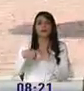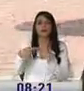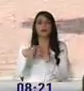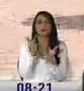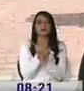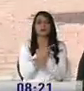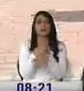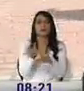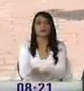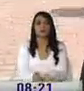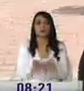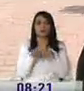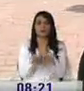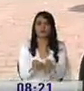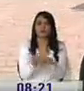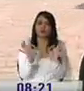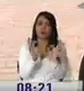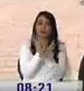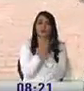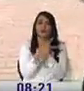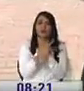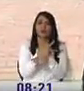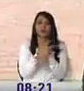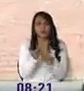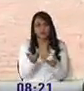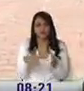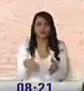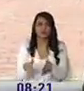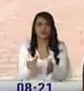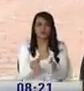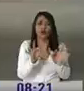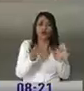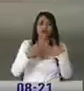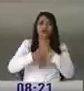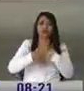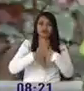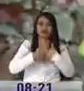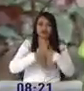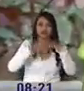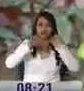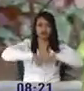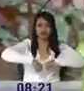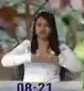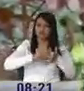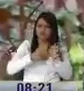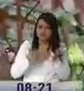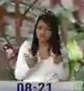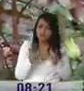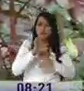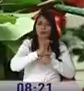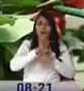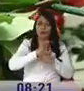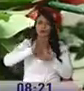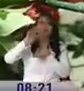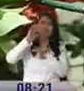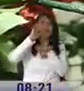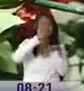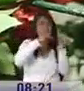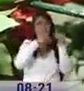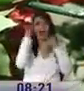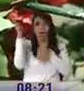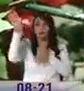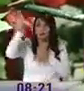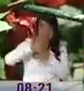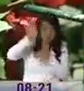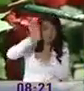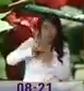que son agrícolas en los productos pecuarios en los productos manufactureros esto significa que el Ecuador exporta más que de lo que importa al mercado